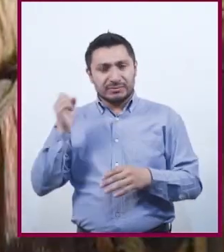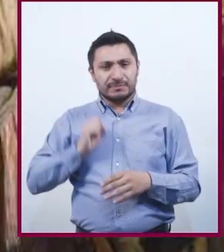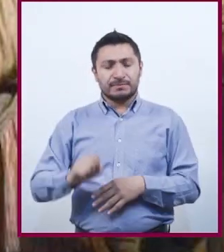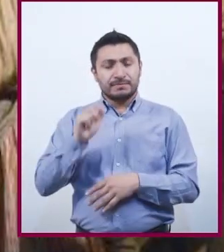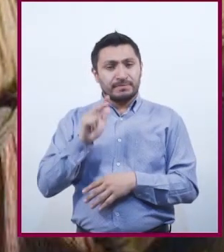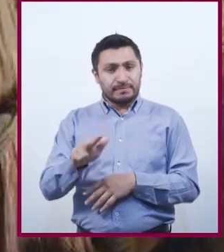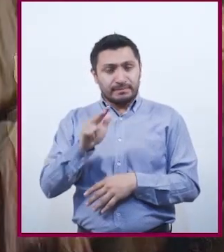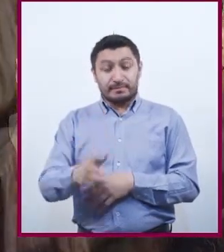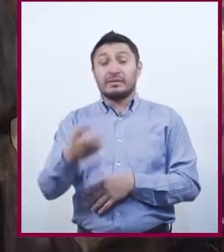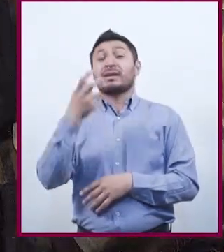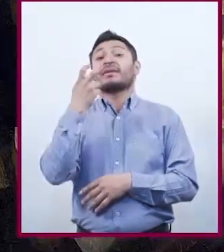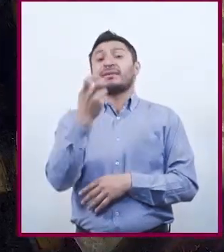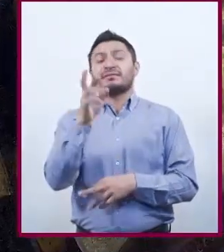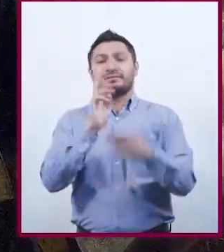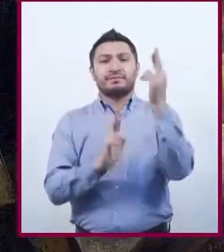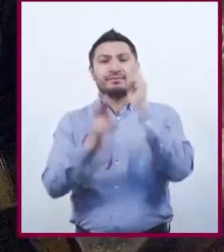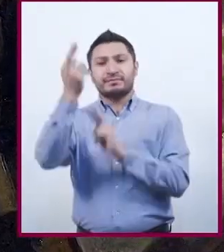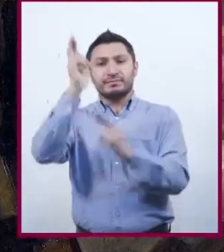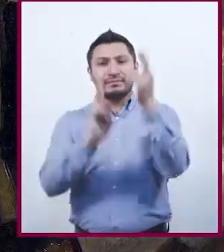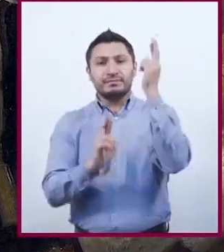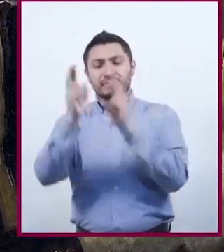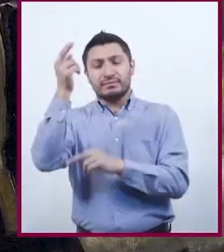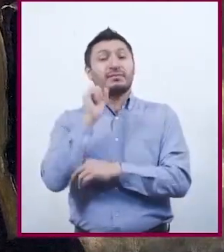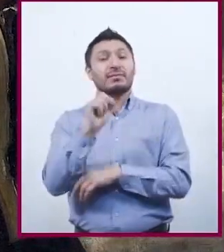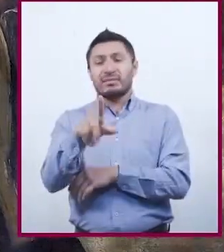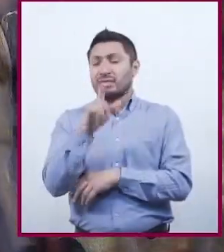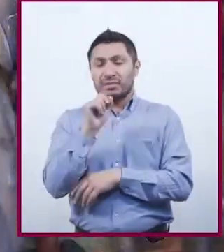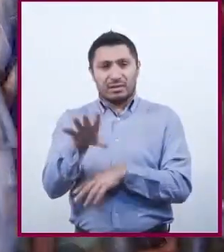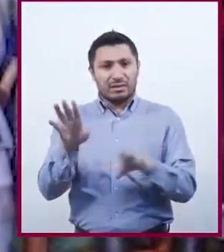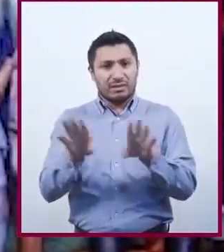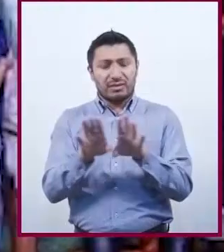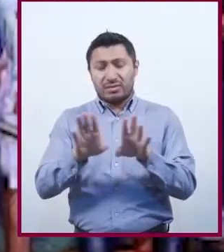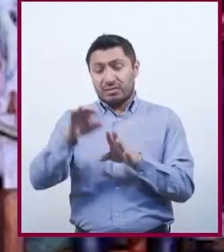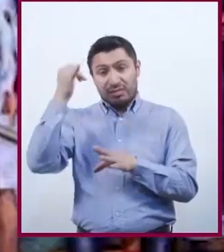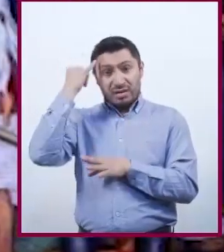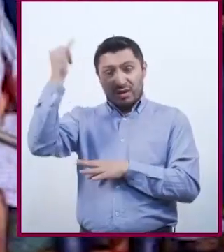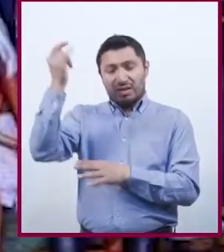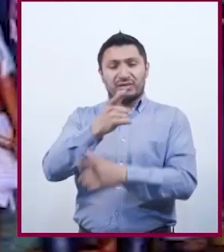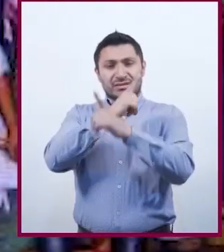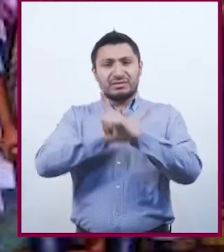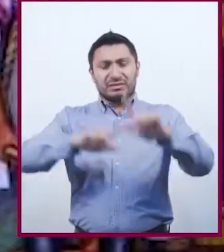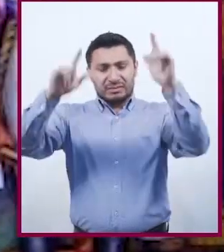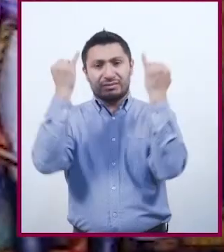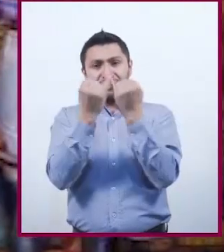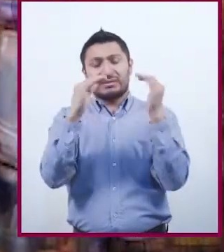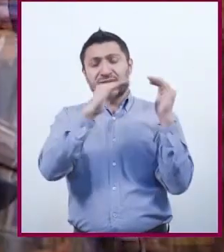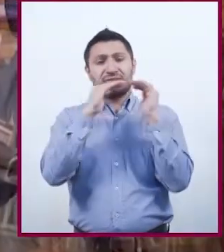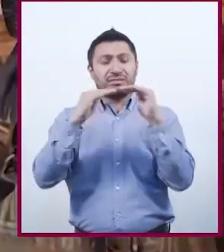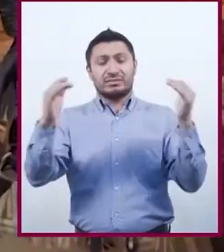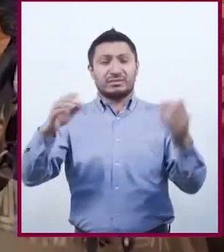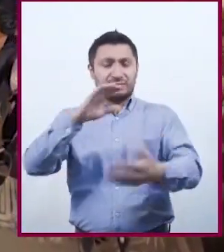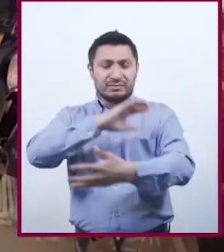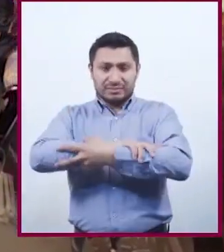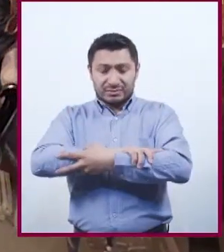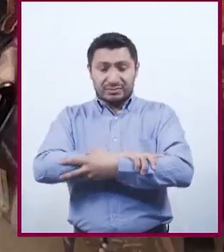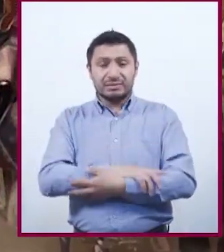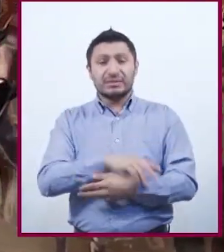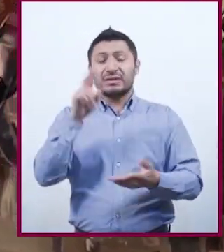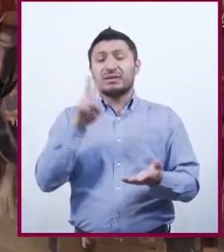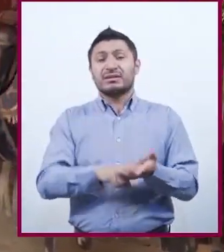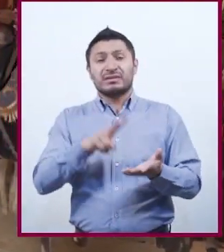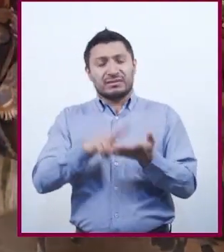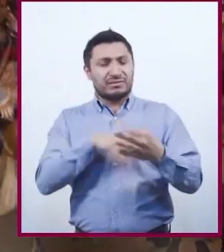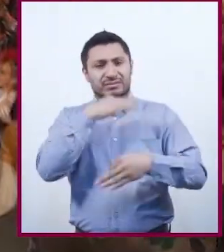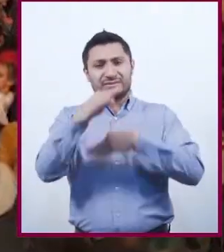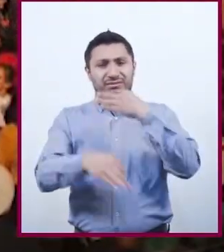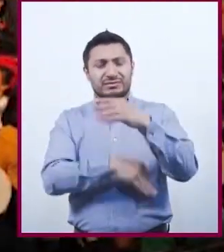XVIII. De esta gran revolución heredamos al final de cuentas las ideas de libertad, igualdad y fraternidad.